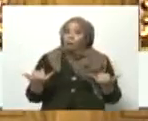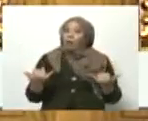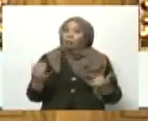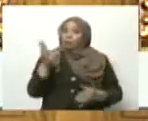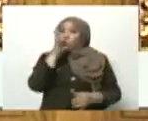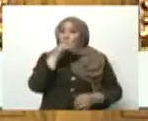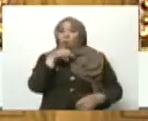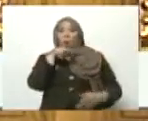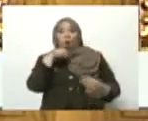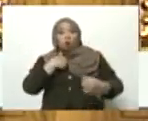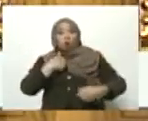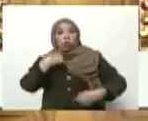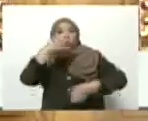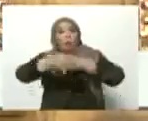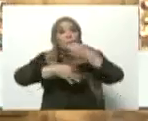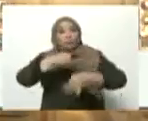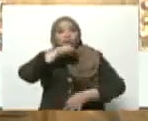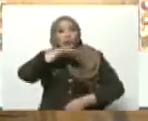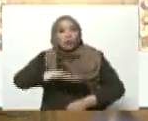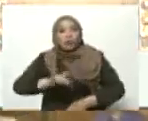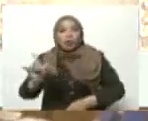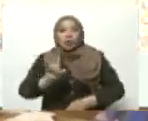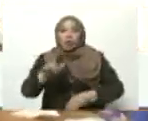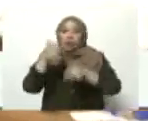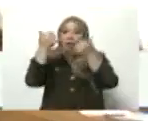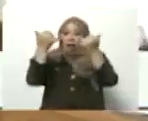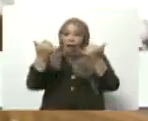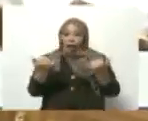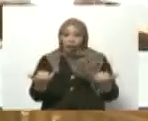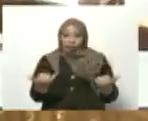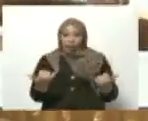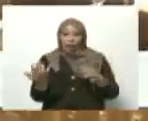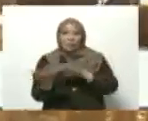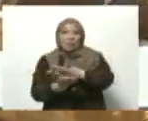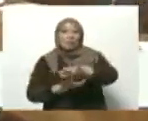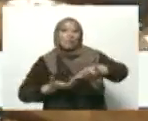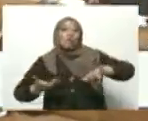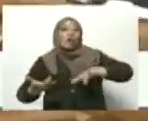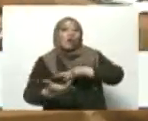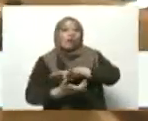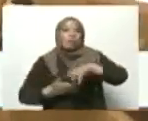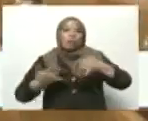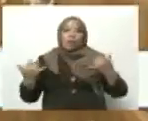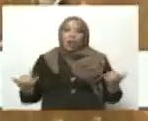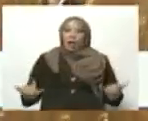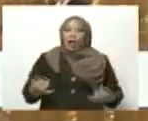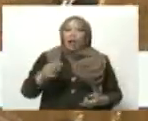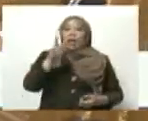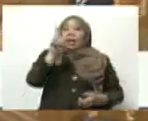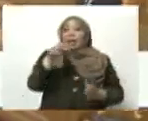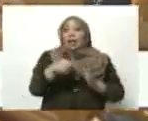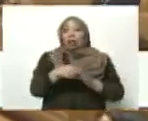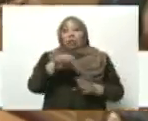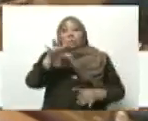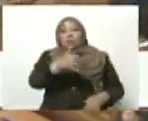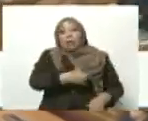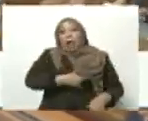periodo 2018-2022 se nos trató de matar por hambre, por enfermedad